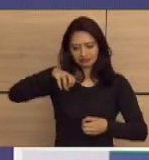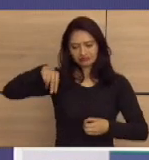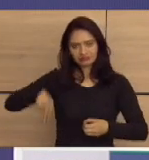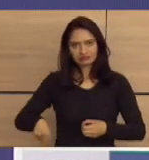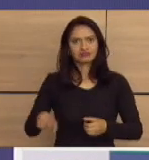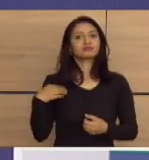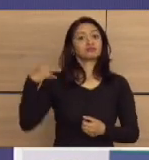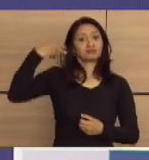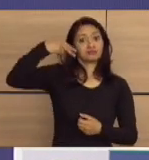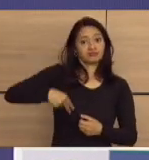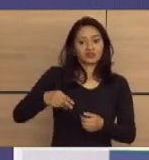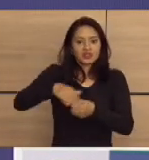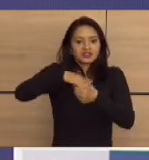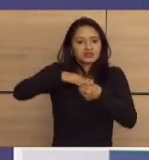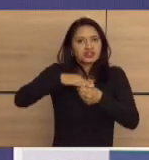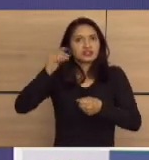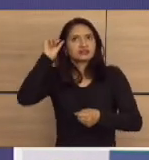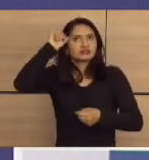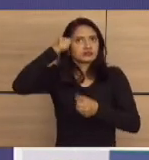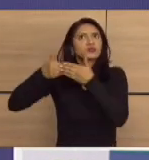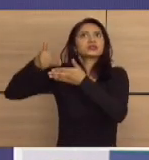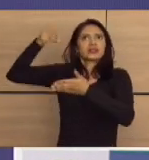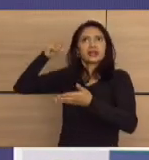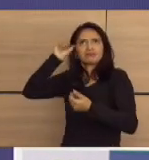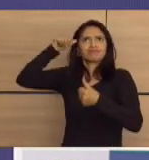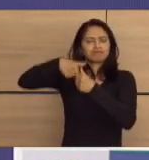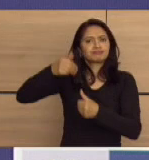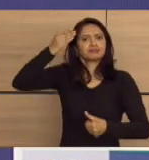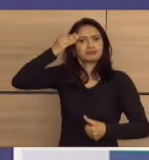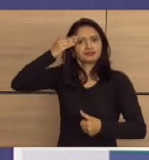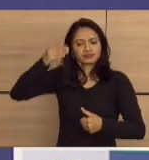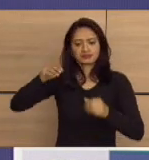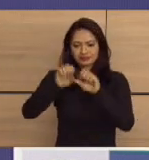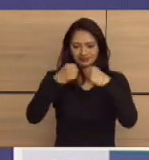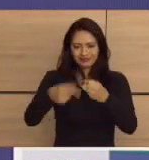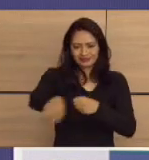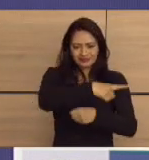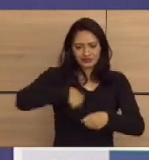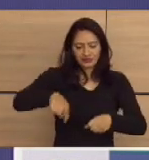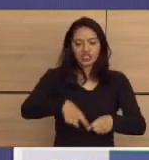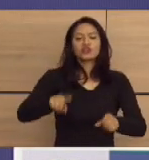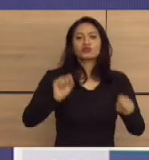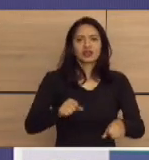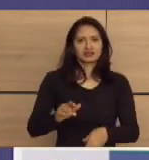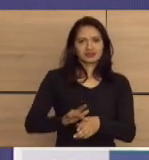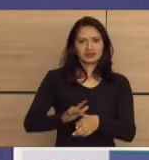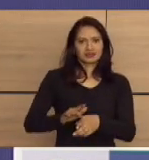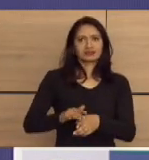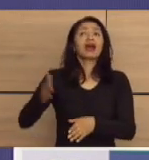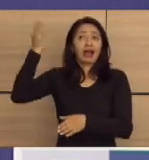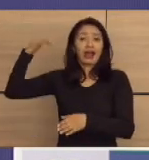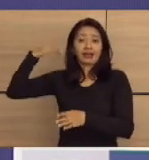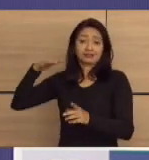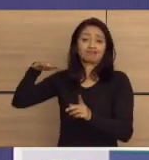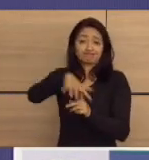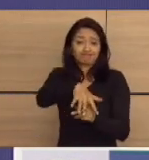historia, estos hechos de memoria indiscutibles, estar en el aula con actores que han sido víctimas de la violencia,